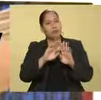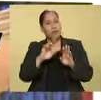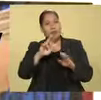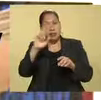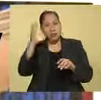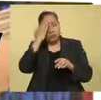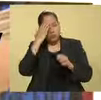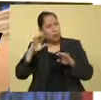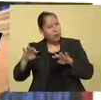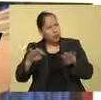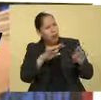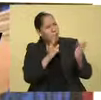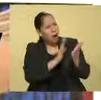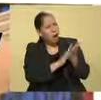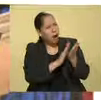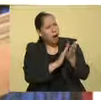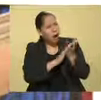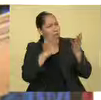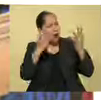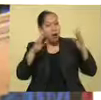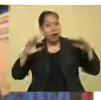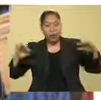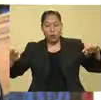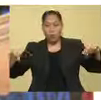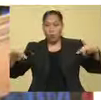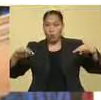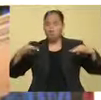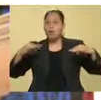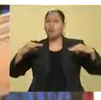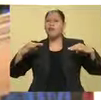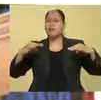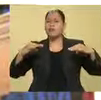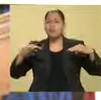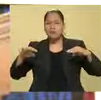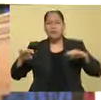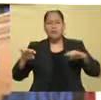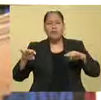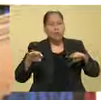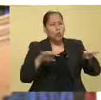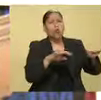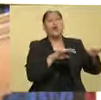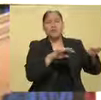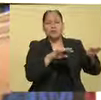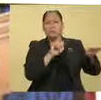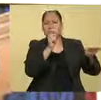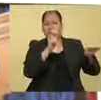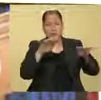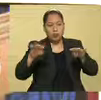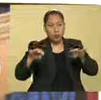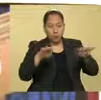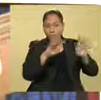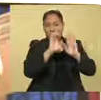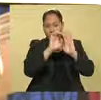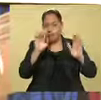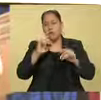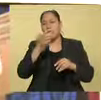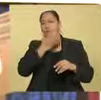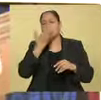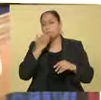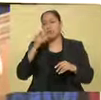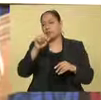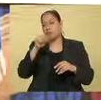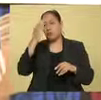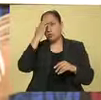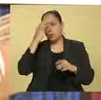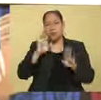de terceras personas sobre qué cosa, porque existe una vanidad, la clásica, la que todo el mundo